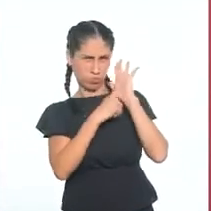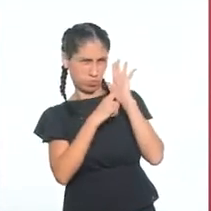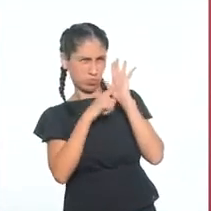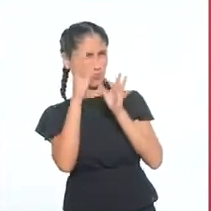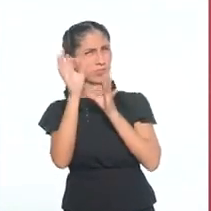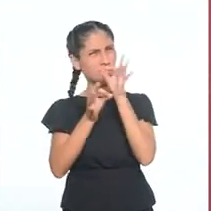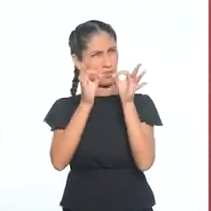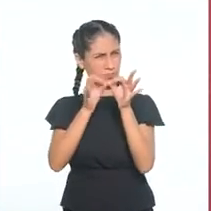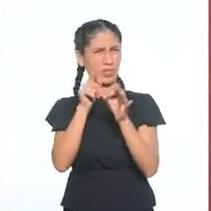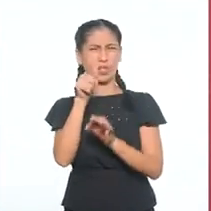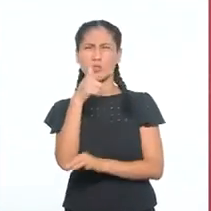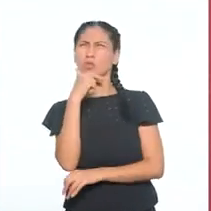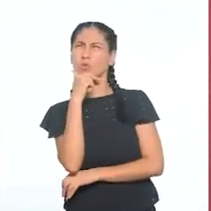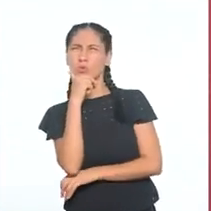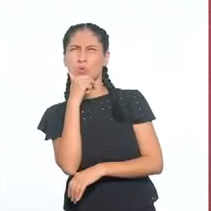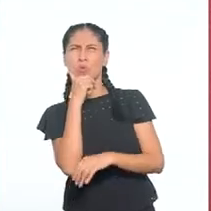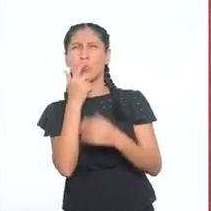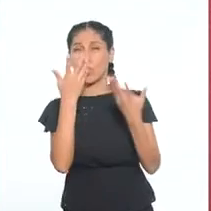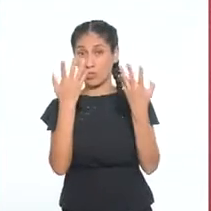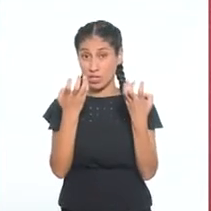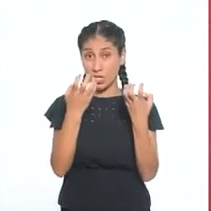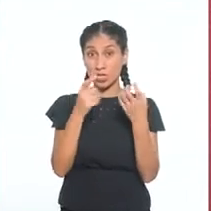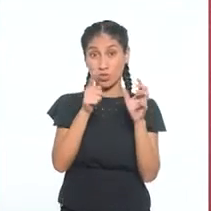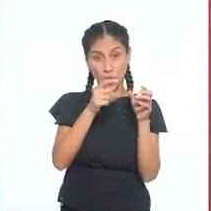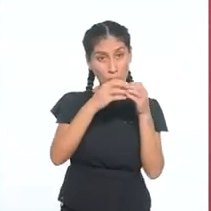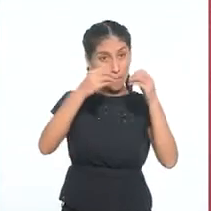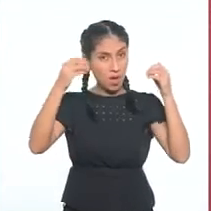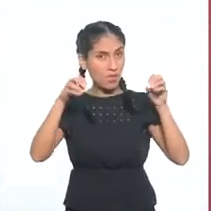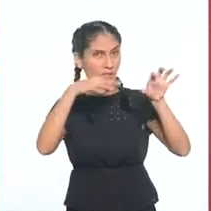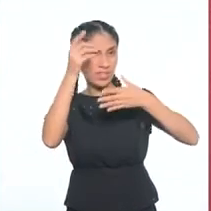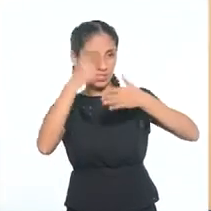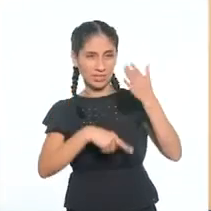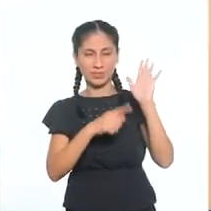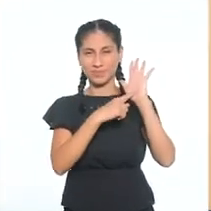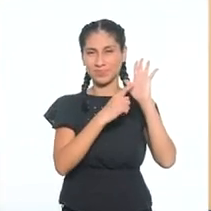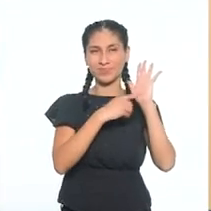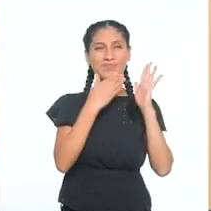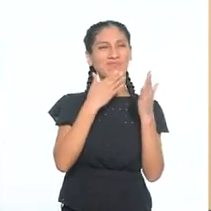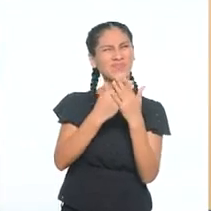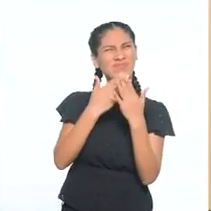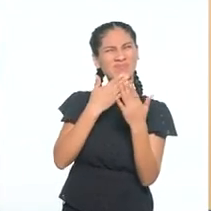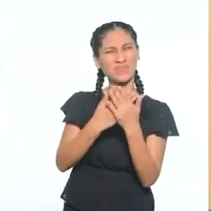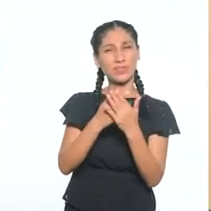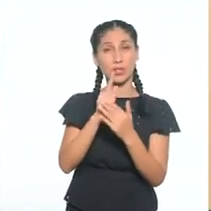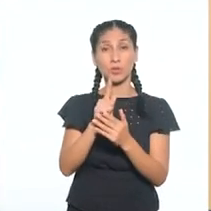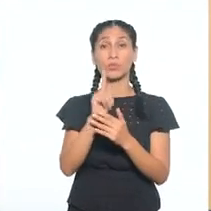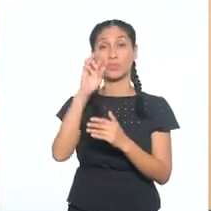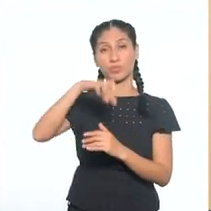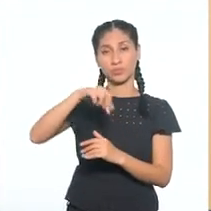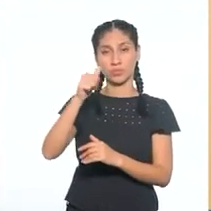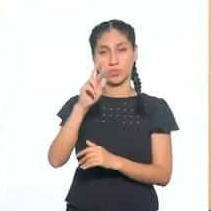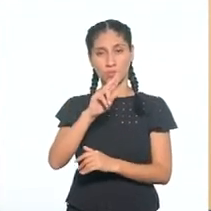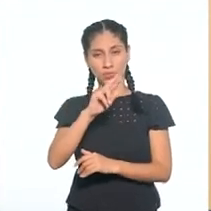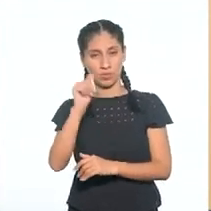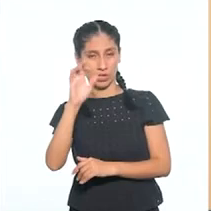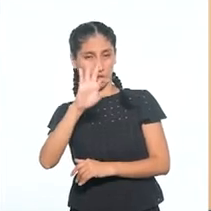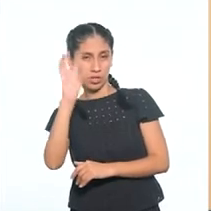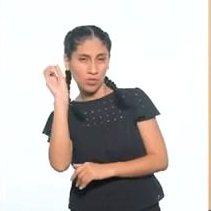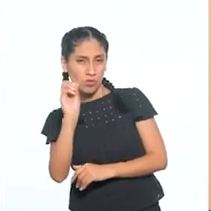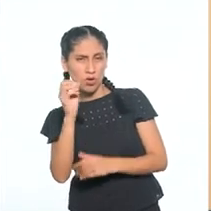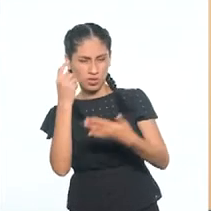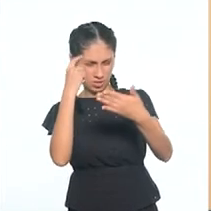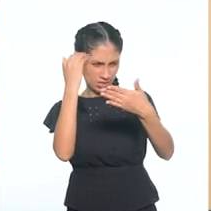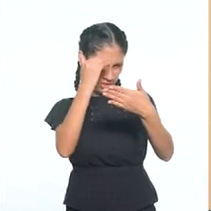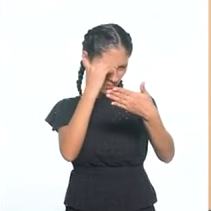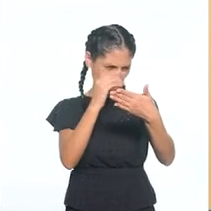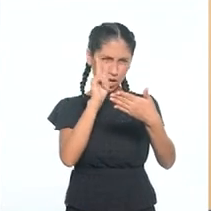explican todo lo que tenemos que tener en cuenta para construir un párrafo muchas gracias un para poder y estructurarse en torno